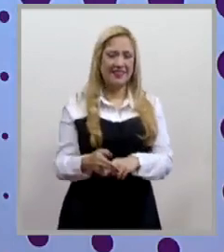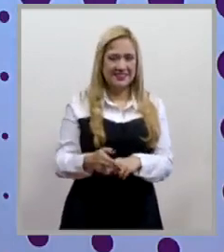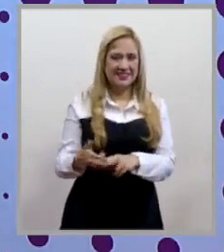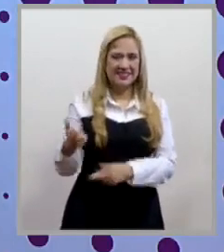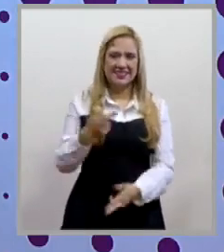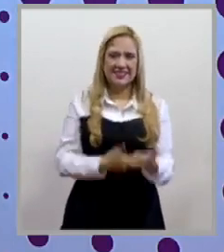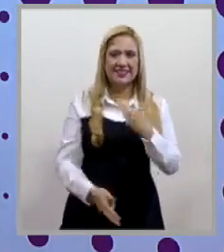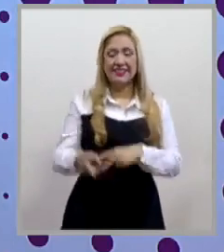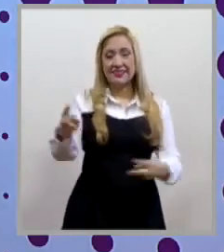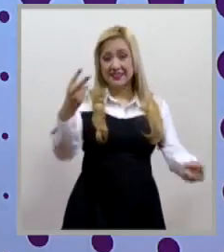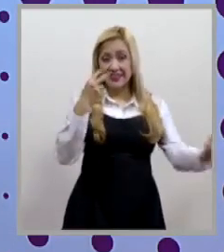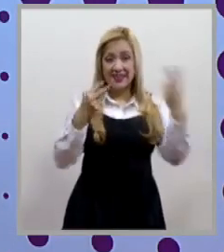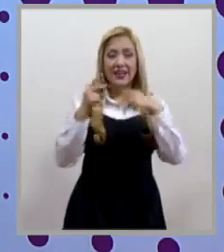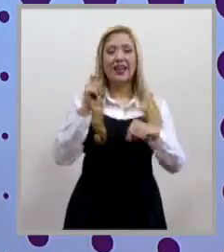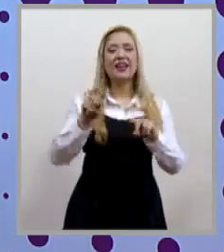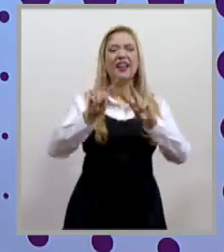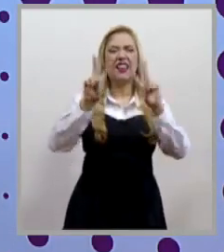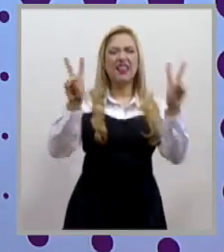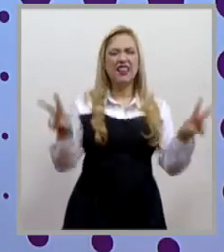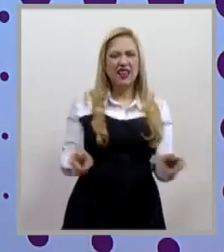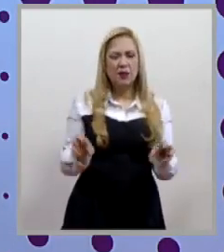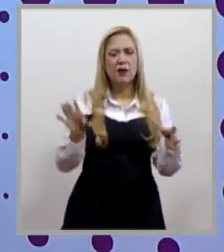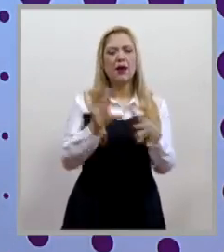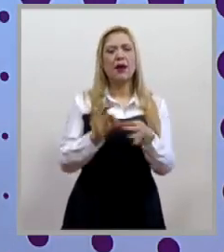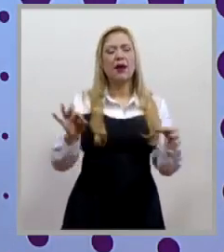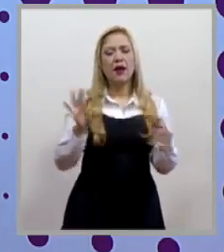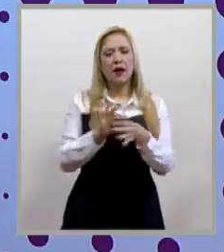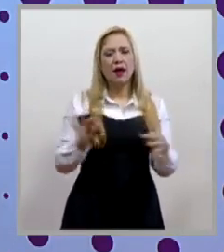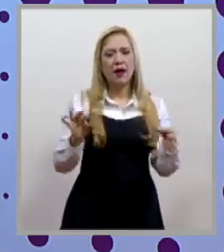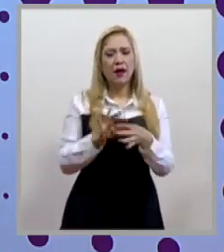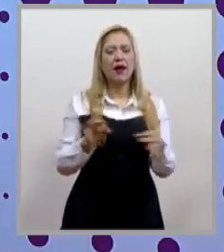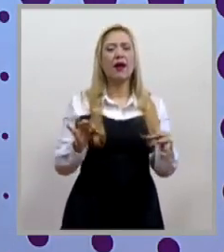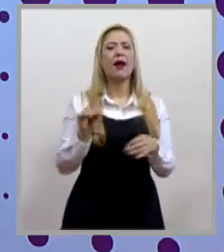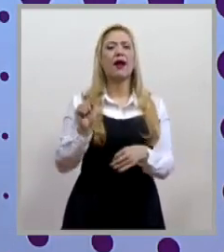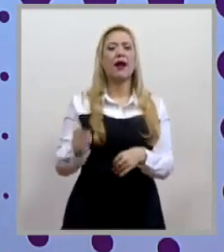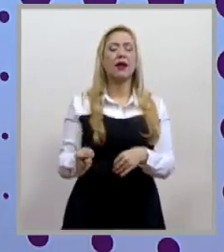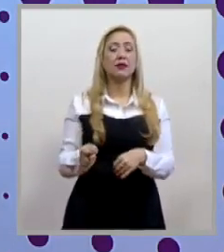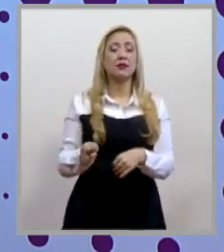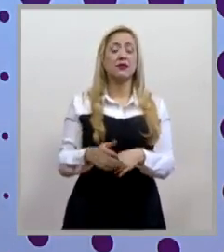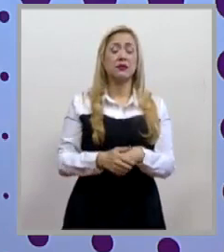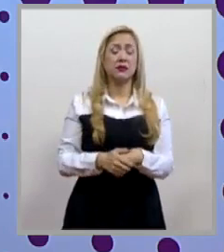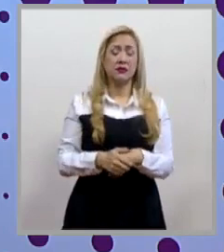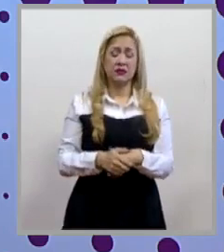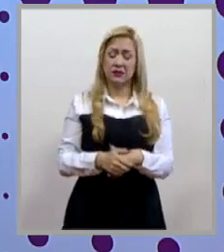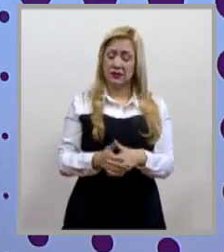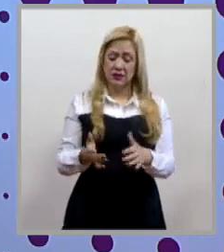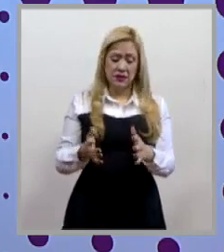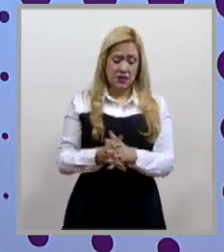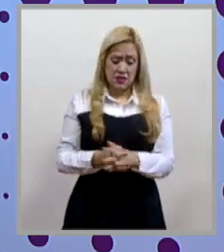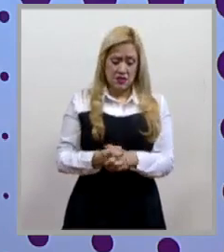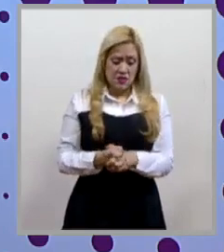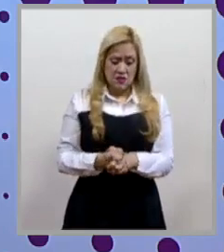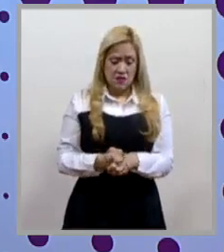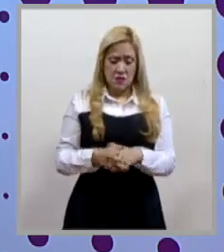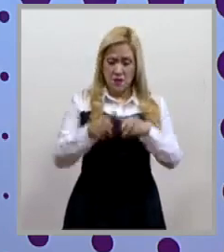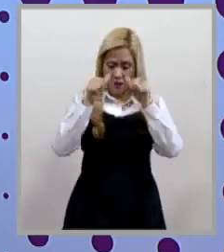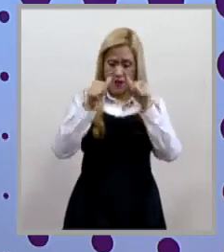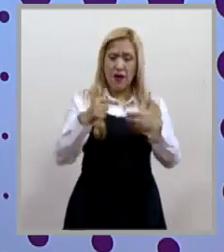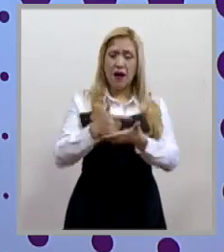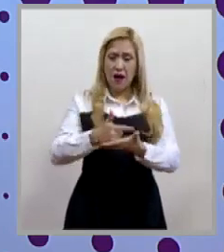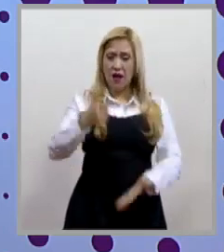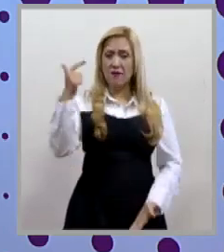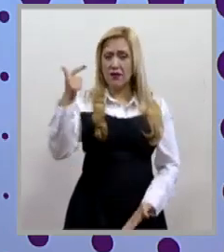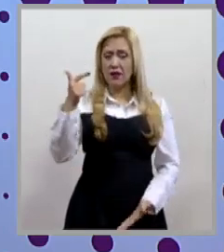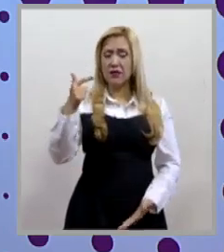quienes nos escuchan que estamos platicando, estamos conversando, reflexionando de manera conjunta sobre un tema pues urgente de atender, lacerante